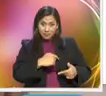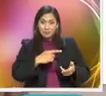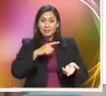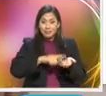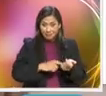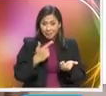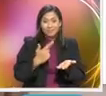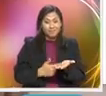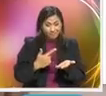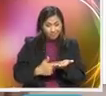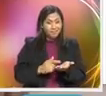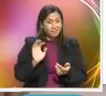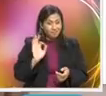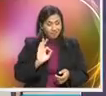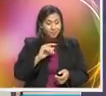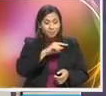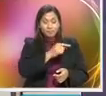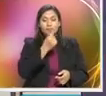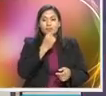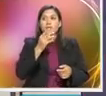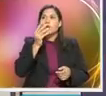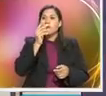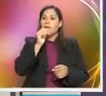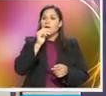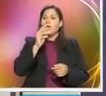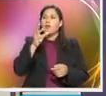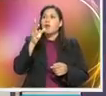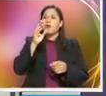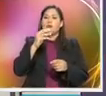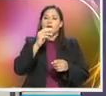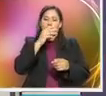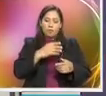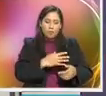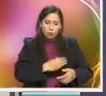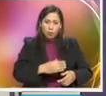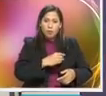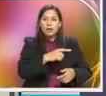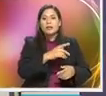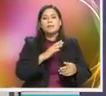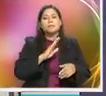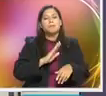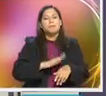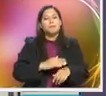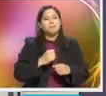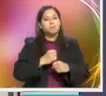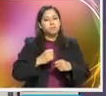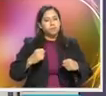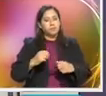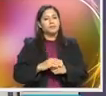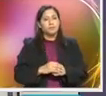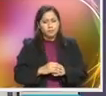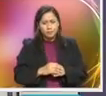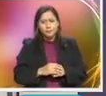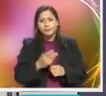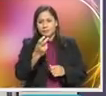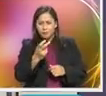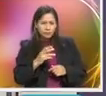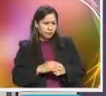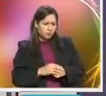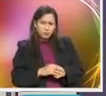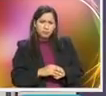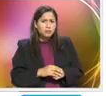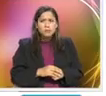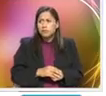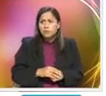demasiada grasa que está afectando. Entonces, estos son casos muy particulares, pero es muy dado la gente a decir, no, es que me